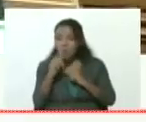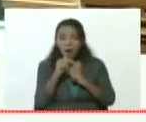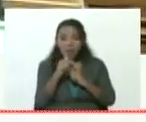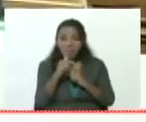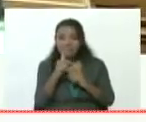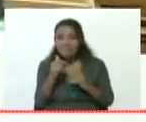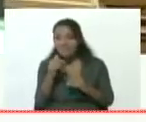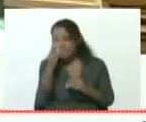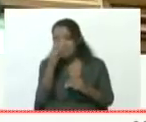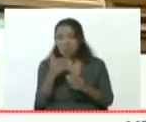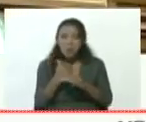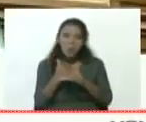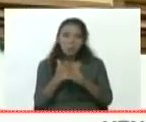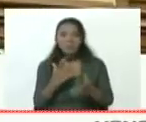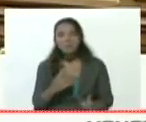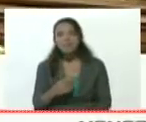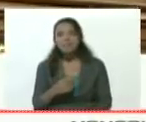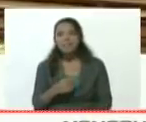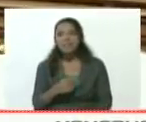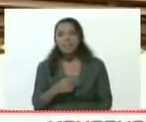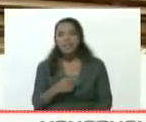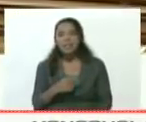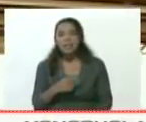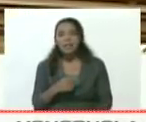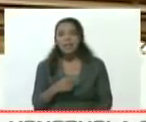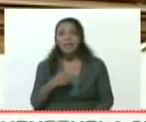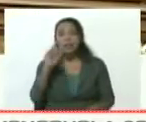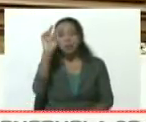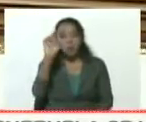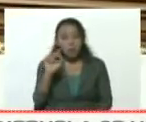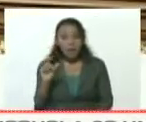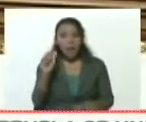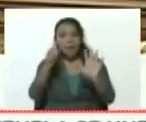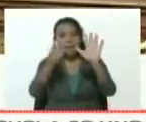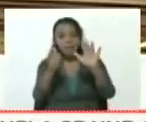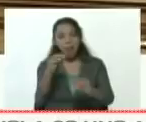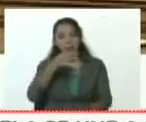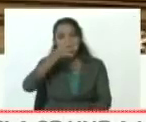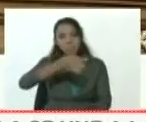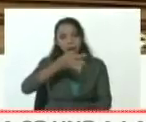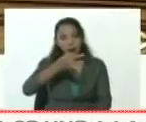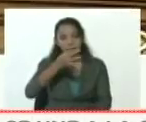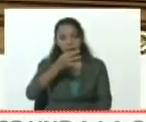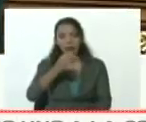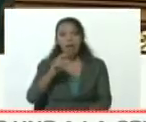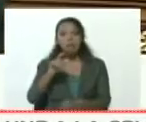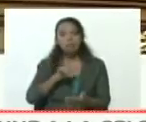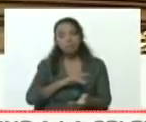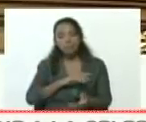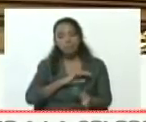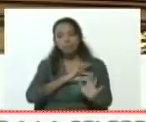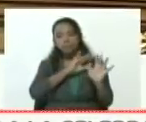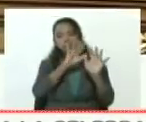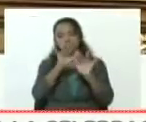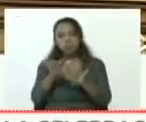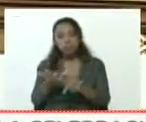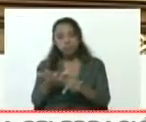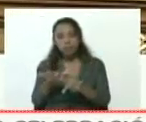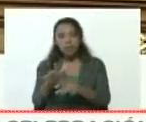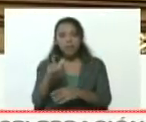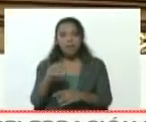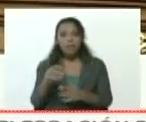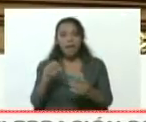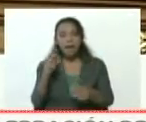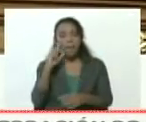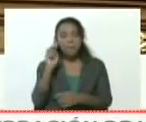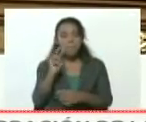este caballero, todos los días a las 6 de la tarde, tenía que enviar al Palacio de Miraflores el parte de los avances de la